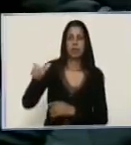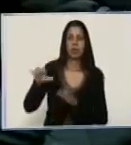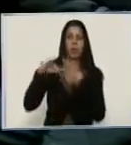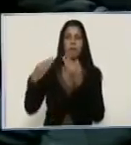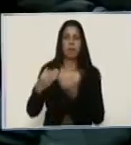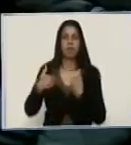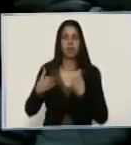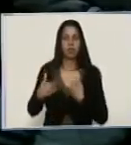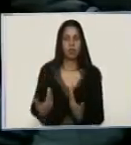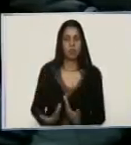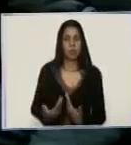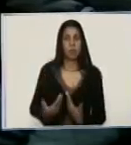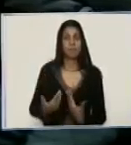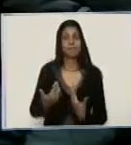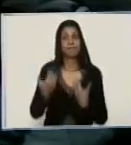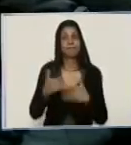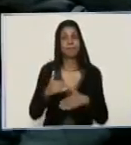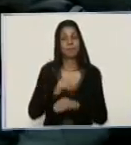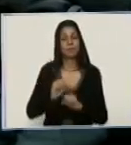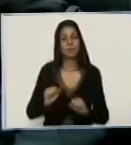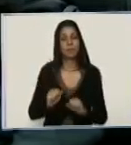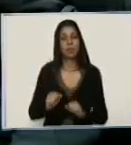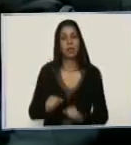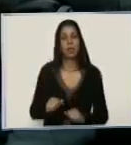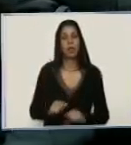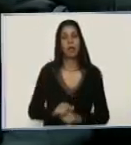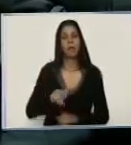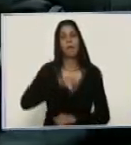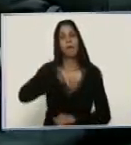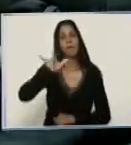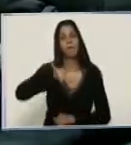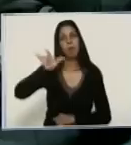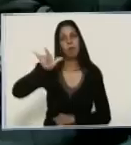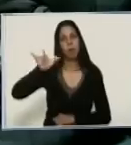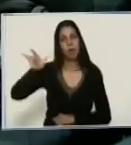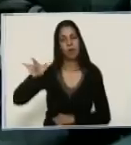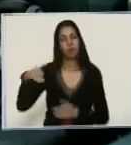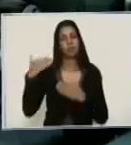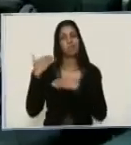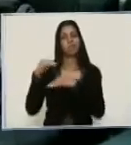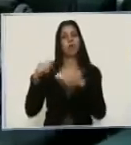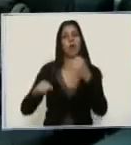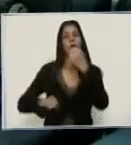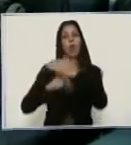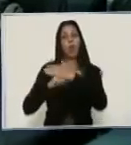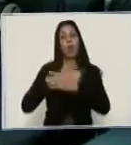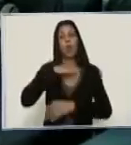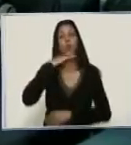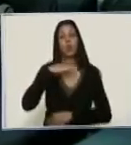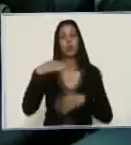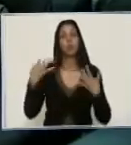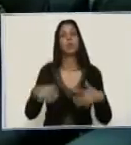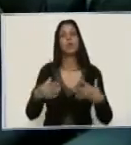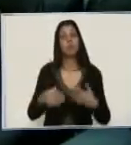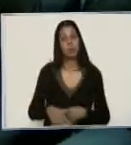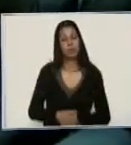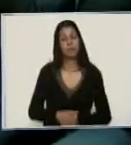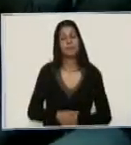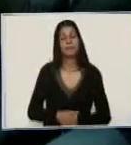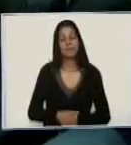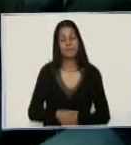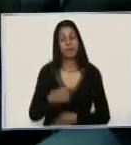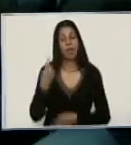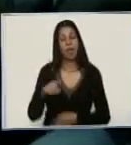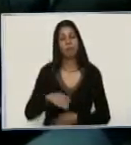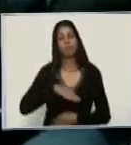Insuficientes han sido los viajes en vuelos de avión. Insuficientes, claro que son insuficientes.